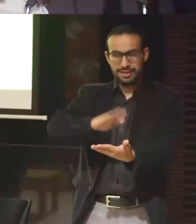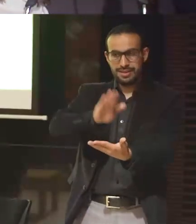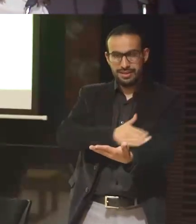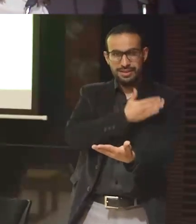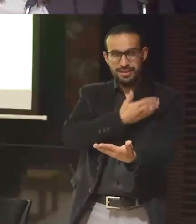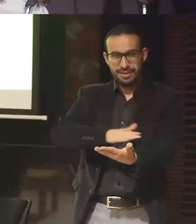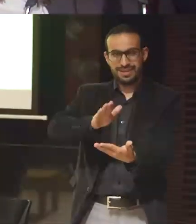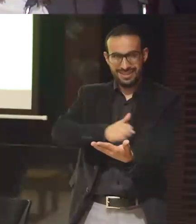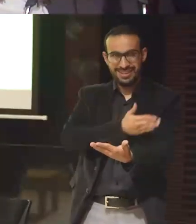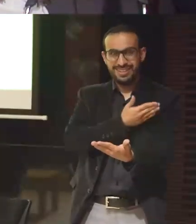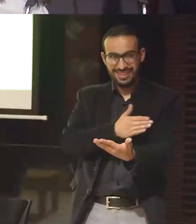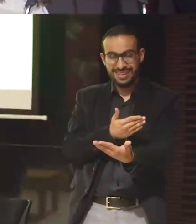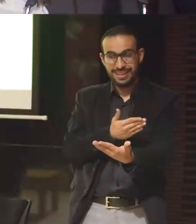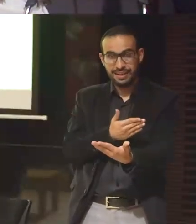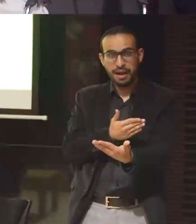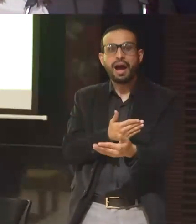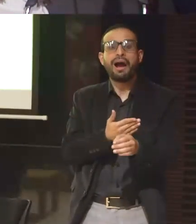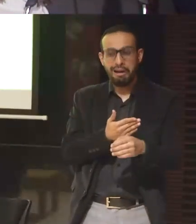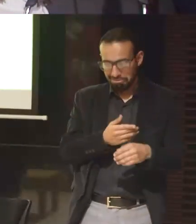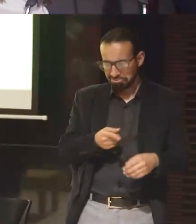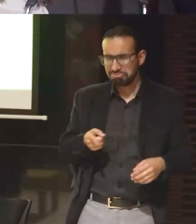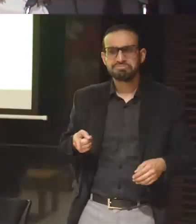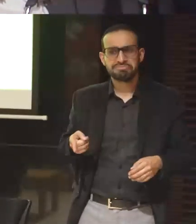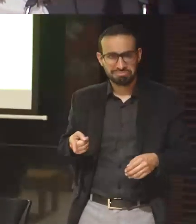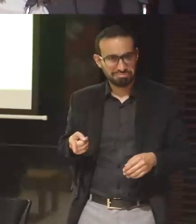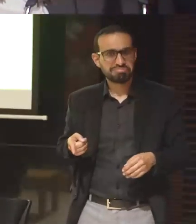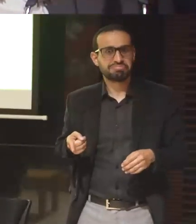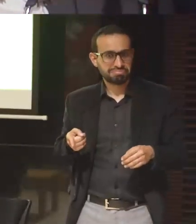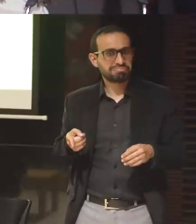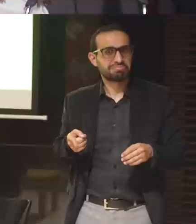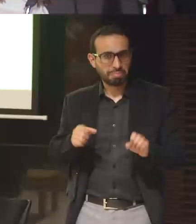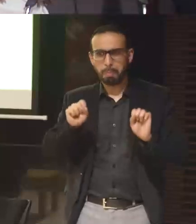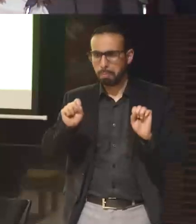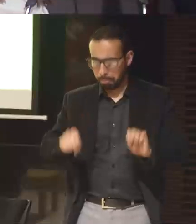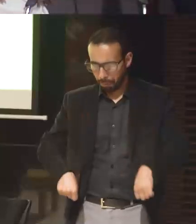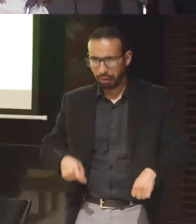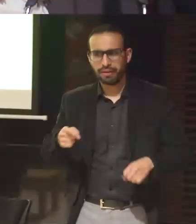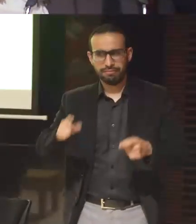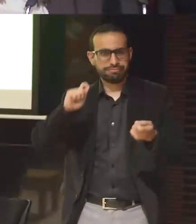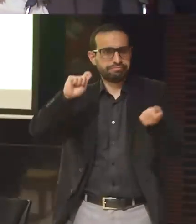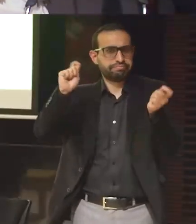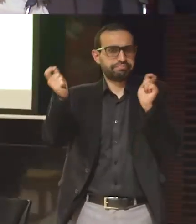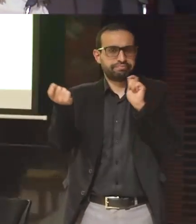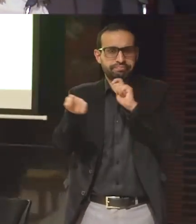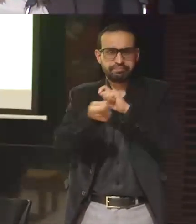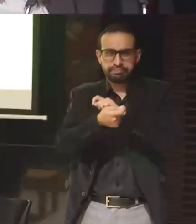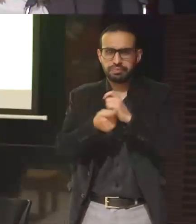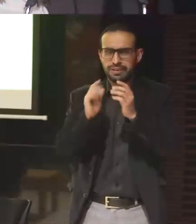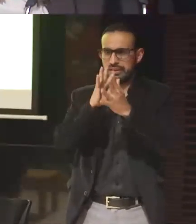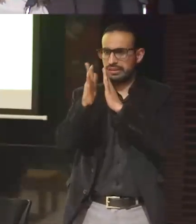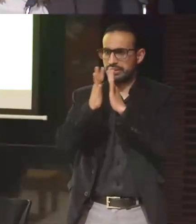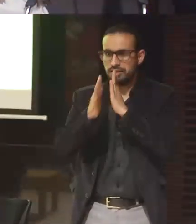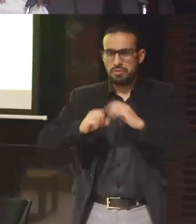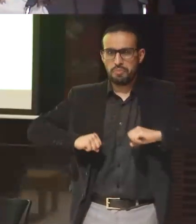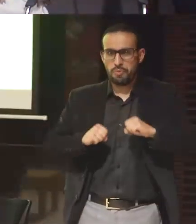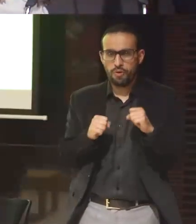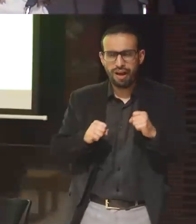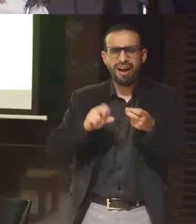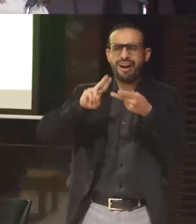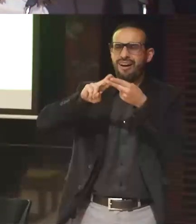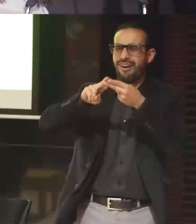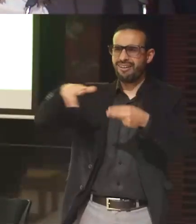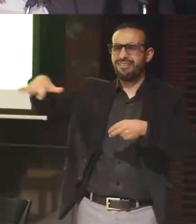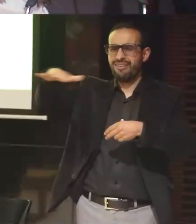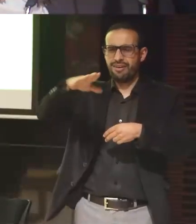se identifiquen, caminen por el centro de Bogotá orientadas, conocen perfecto dónde está el Bronx, el